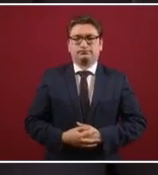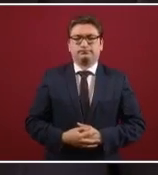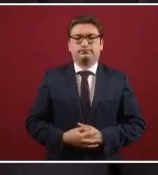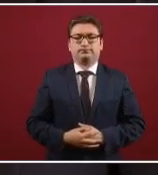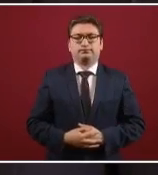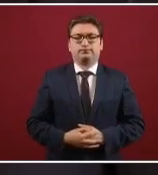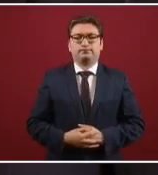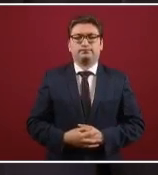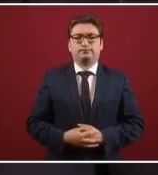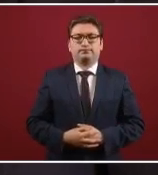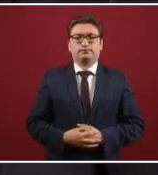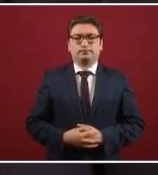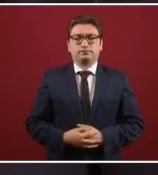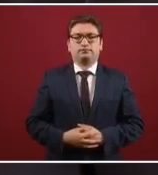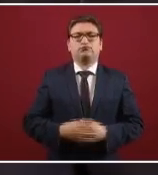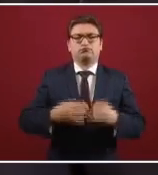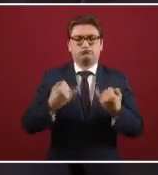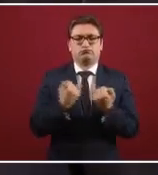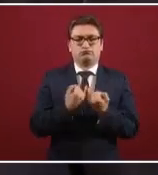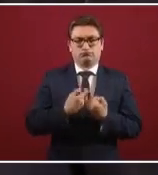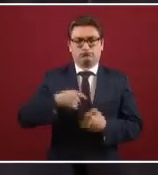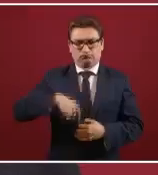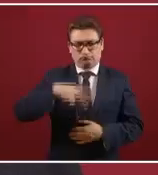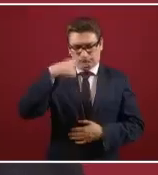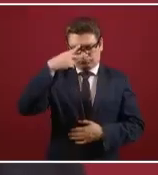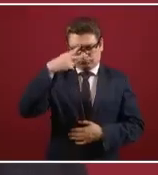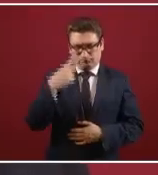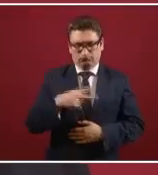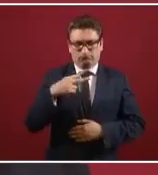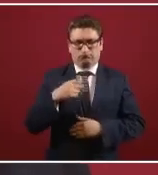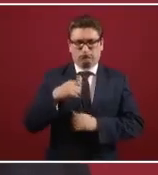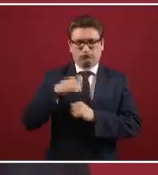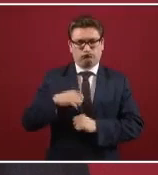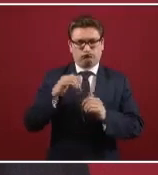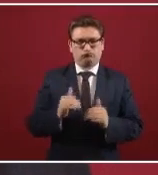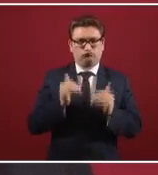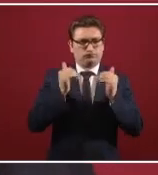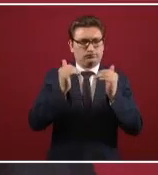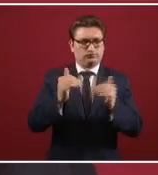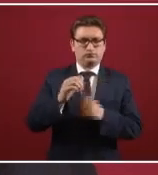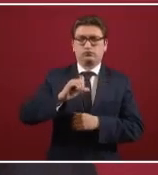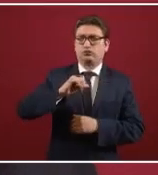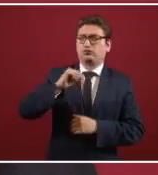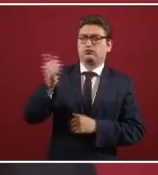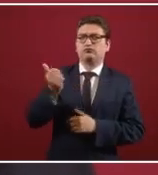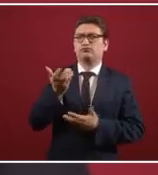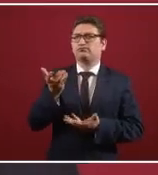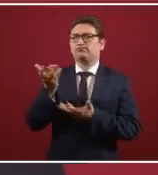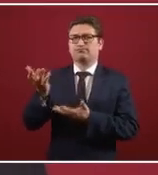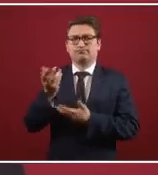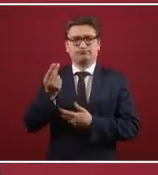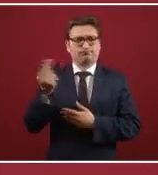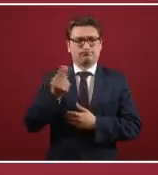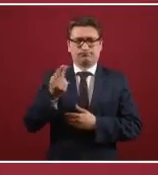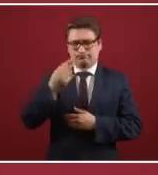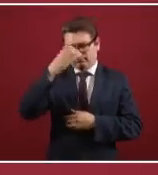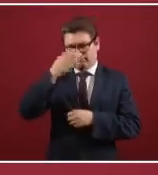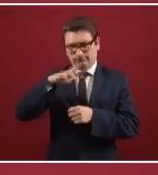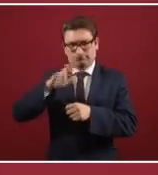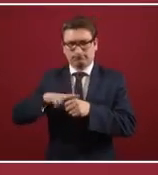hacer valer nuestra soberanía no dependes de el